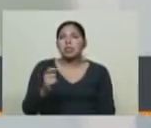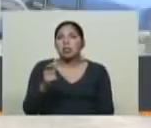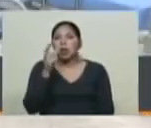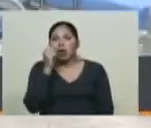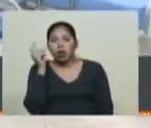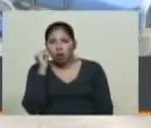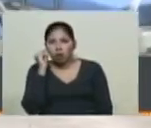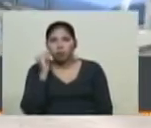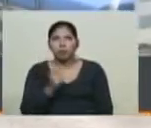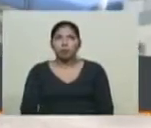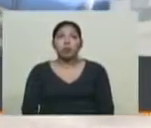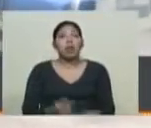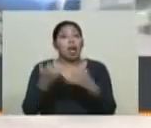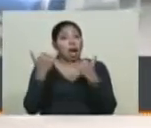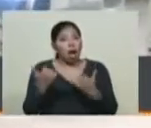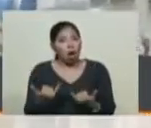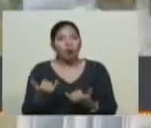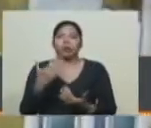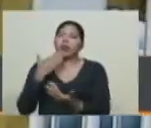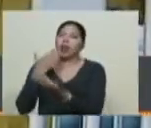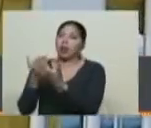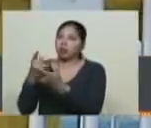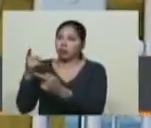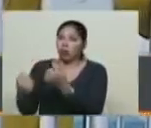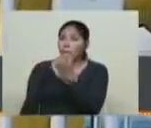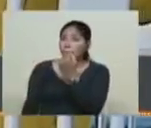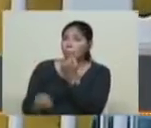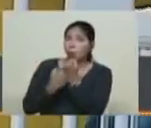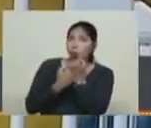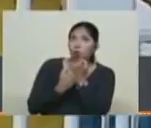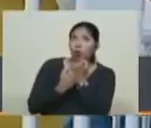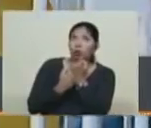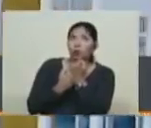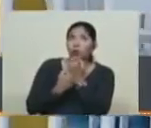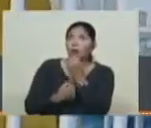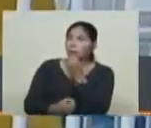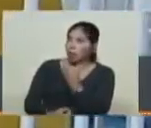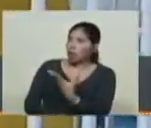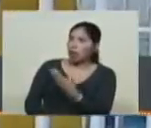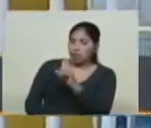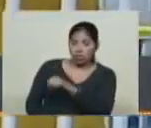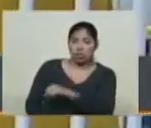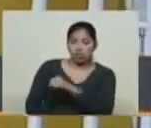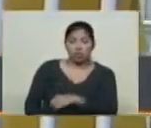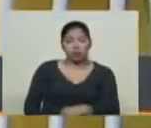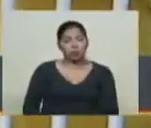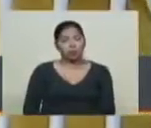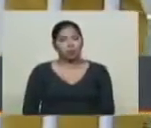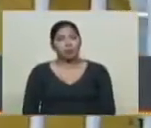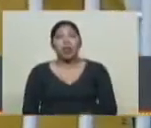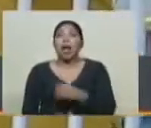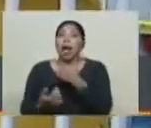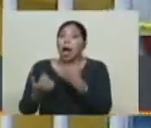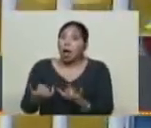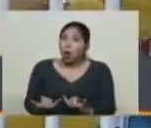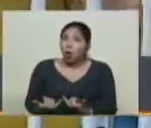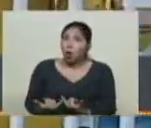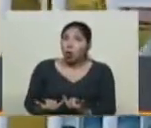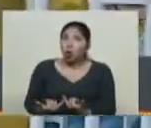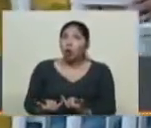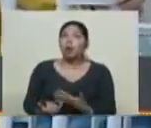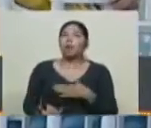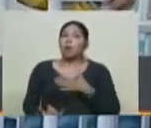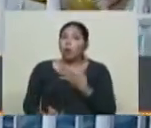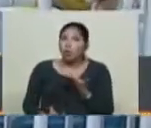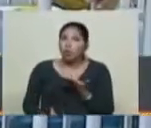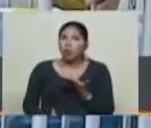ya, con todo su apoyo, sí, hermosas, hermosas, y logramos ahora poder colocar